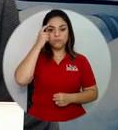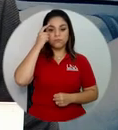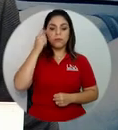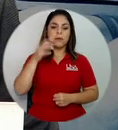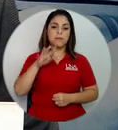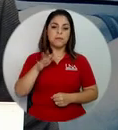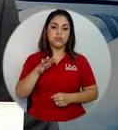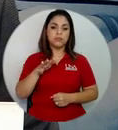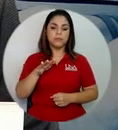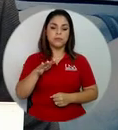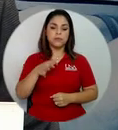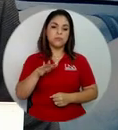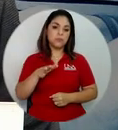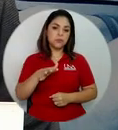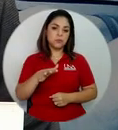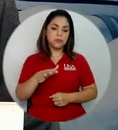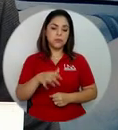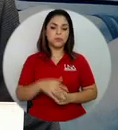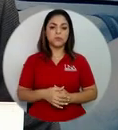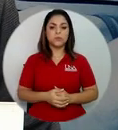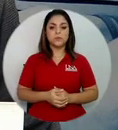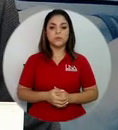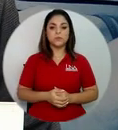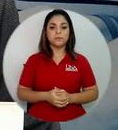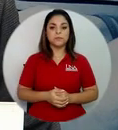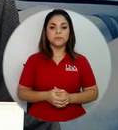reflexión alrededor de lo que